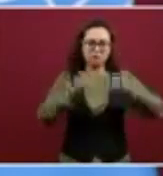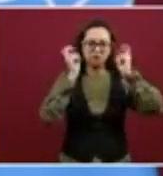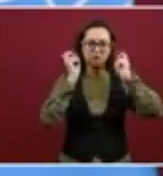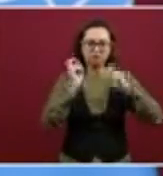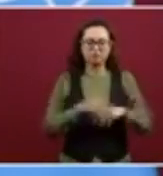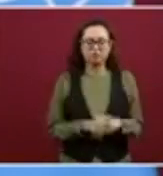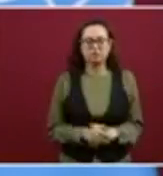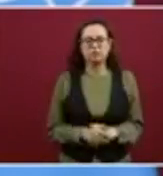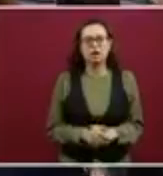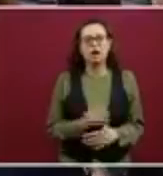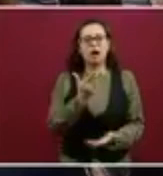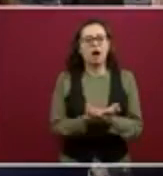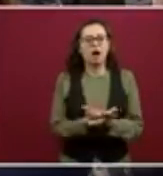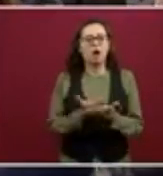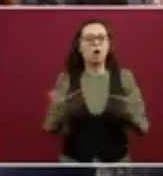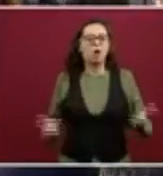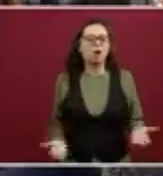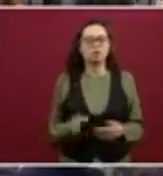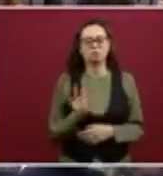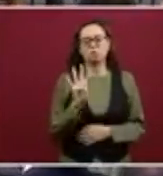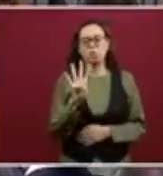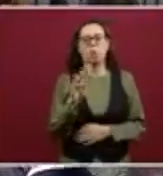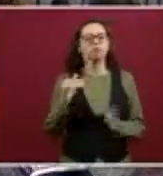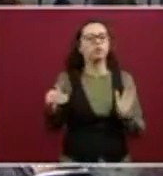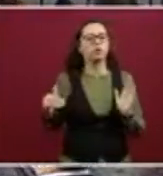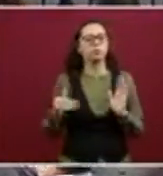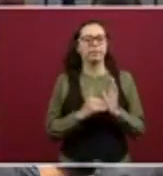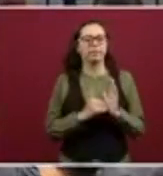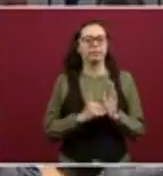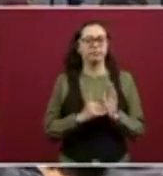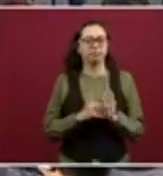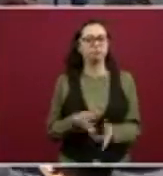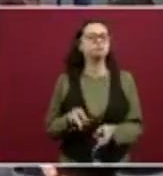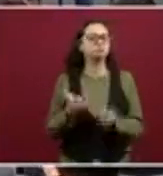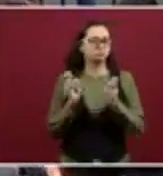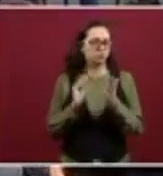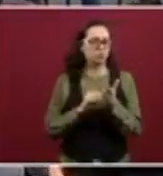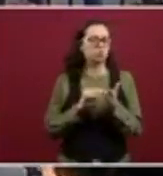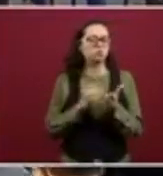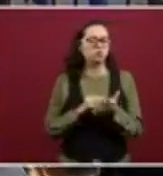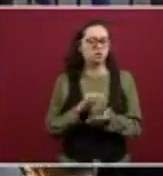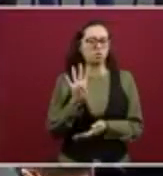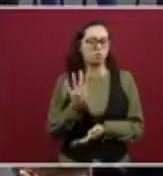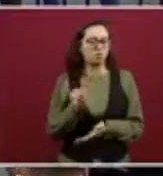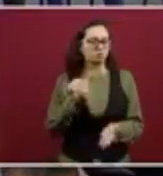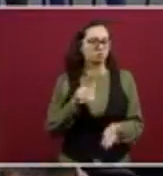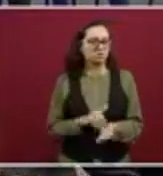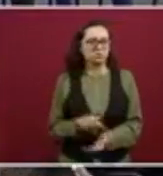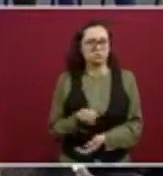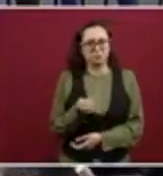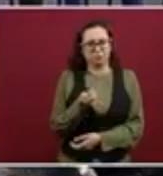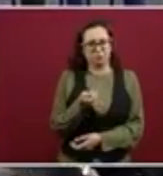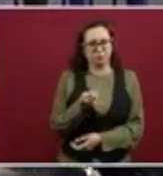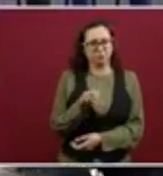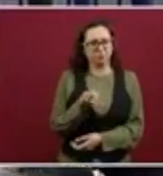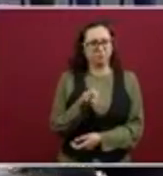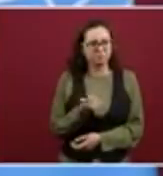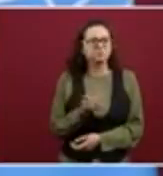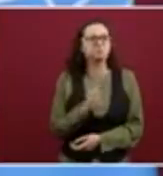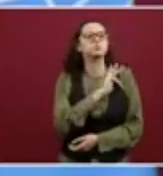traemos un promedio de 4 mil barriles diarios de robo. Ahí se